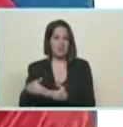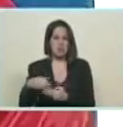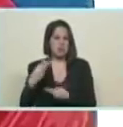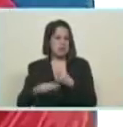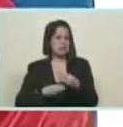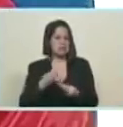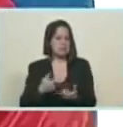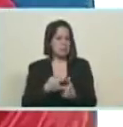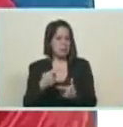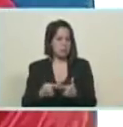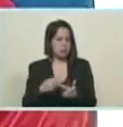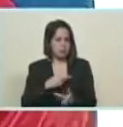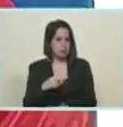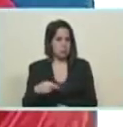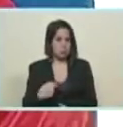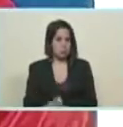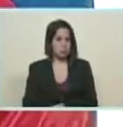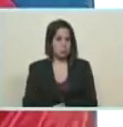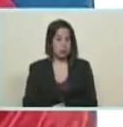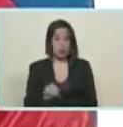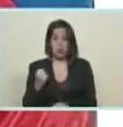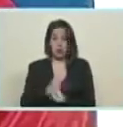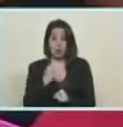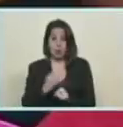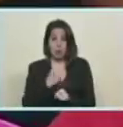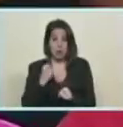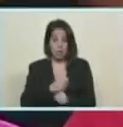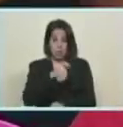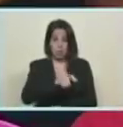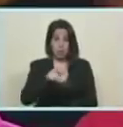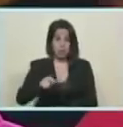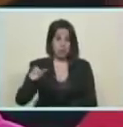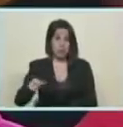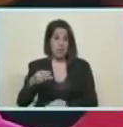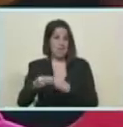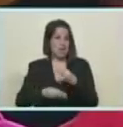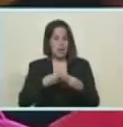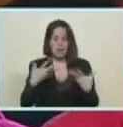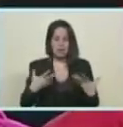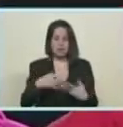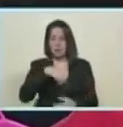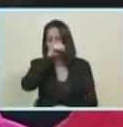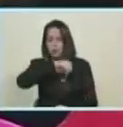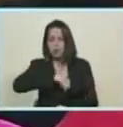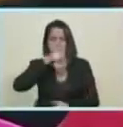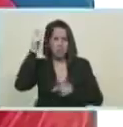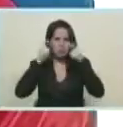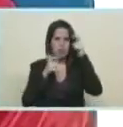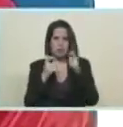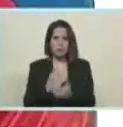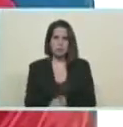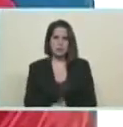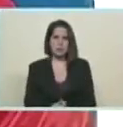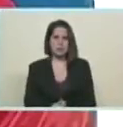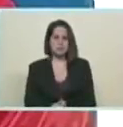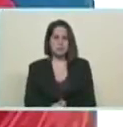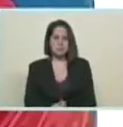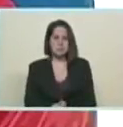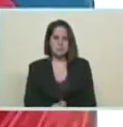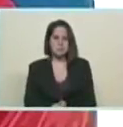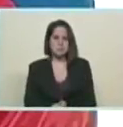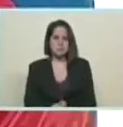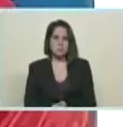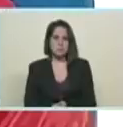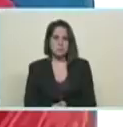nosotros? ¿Y qué hicieron los trabajadores? ¿Y qué hizo nuestro amado comandante Chávez?